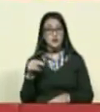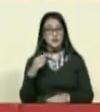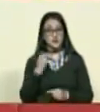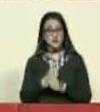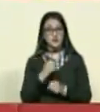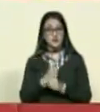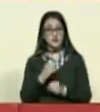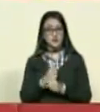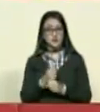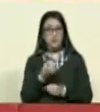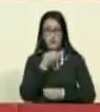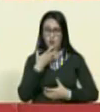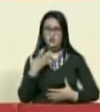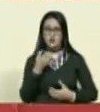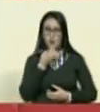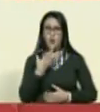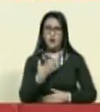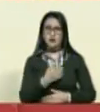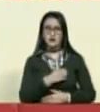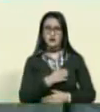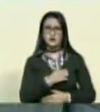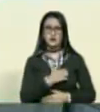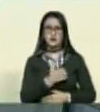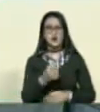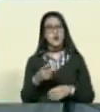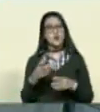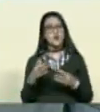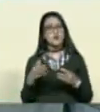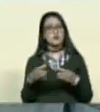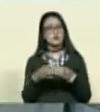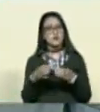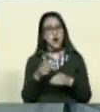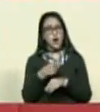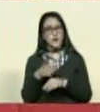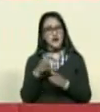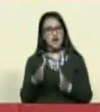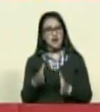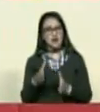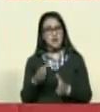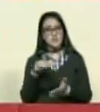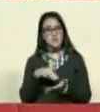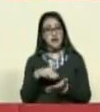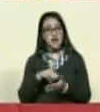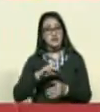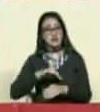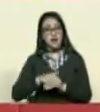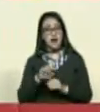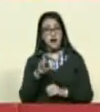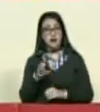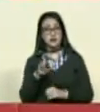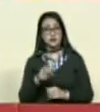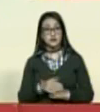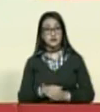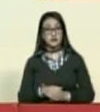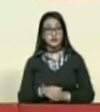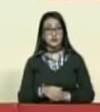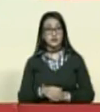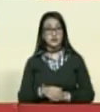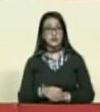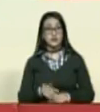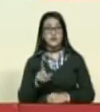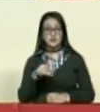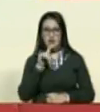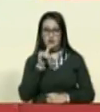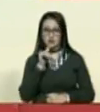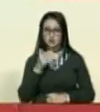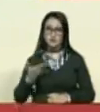jornada muy bonita, muy buena, con el nuevo gobernador del estado Miranda, Héctor Rodríguez, jueves de regiones. Pero además hice un